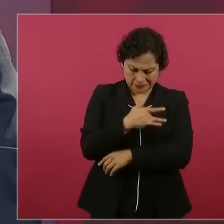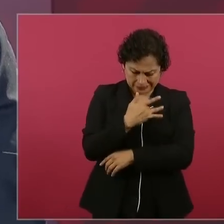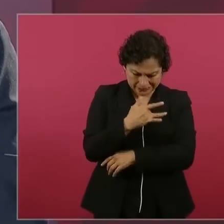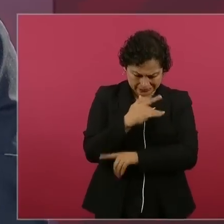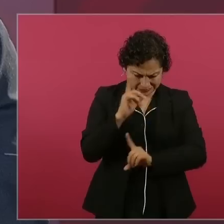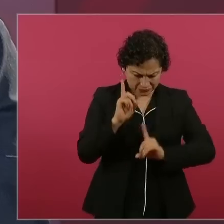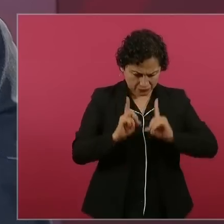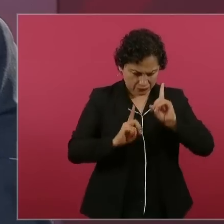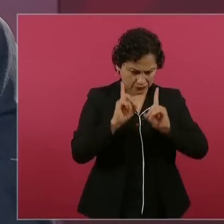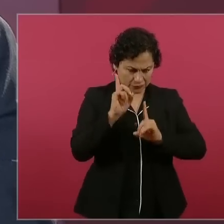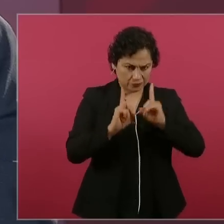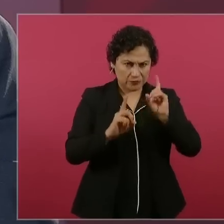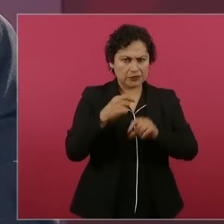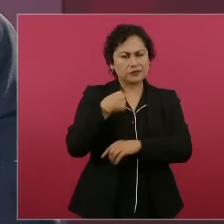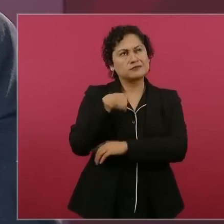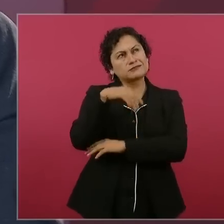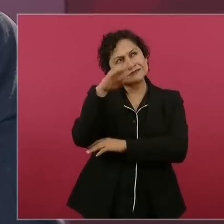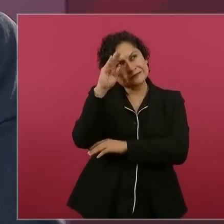no pensaba pues